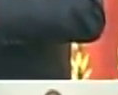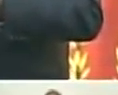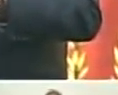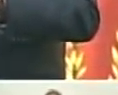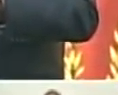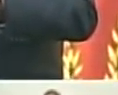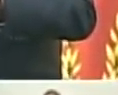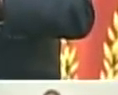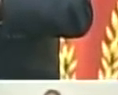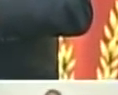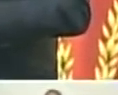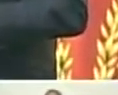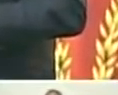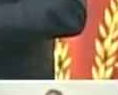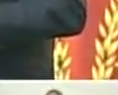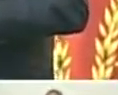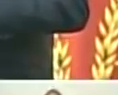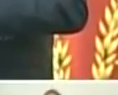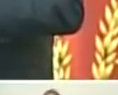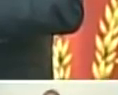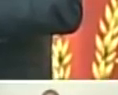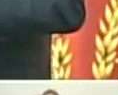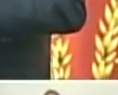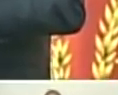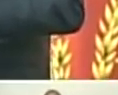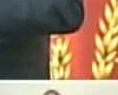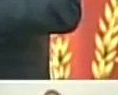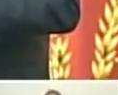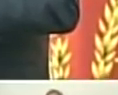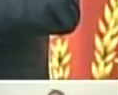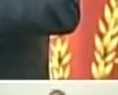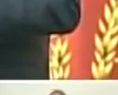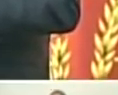en la libertad de pensamiento y expresión.